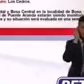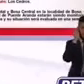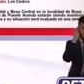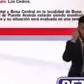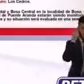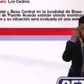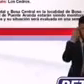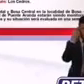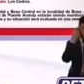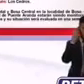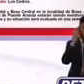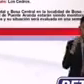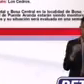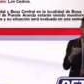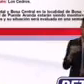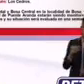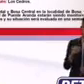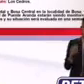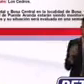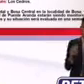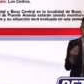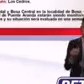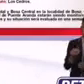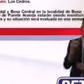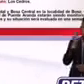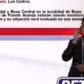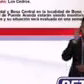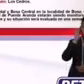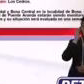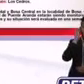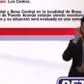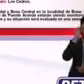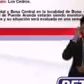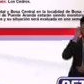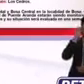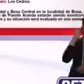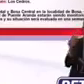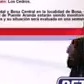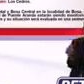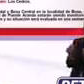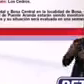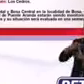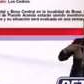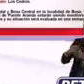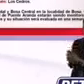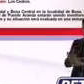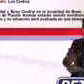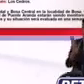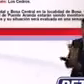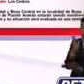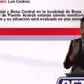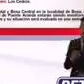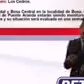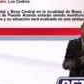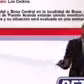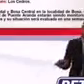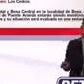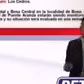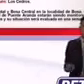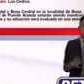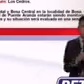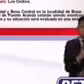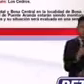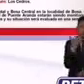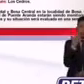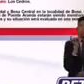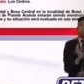casos positivos, es decir, con mucho caso positivo identificado, obviamente aislado, pero en general algunos seguramente asintomáticos que